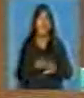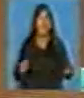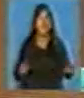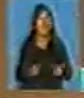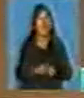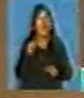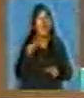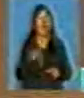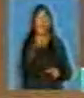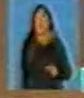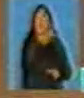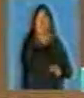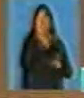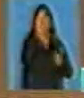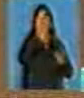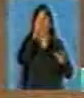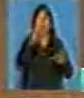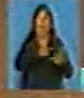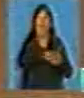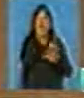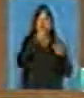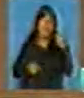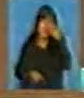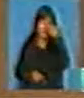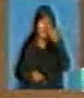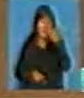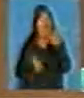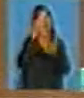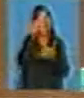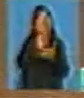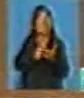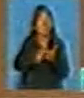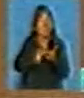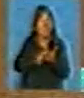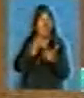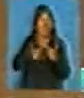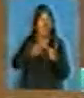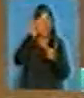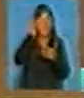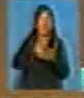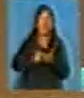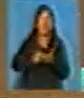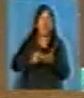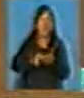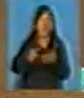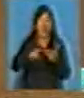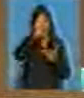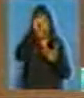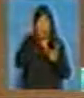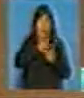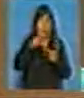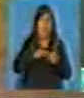como elegimos tres diputados nacionales y tres senadores nacionales, como senadores nacionales van a